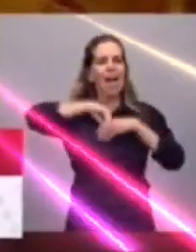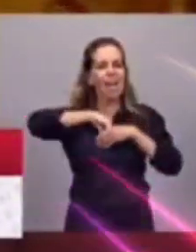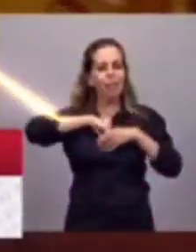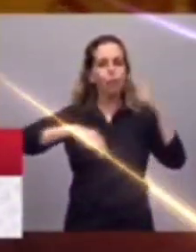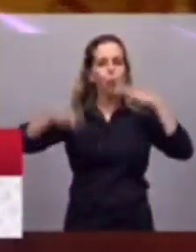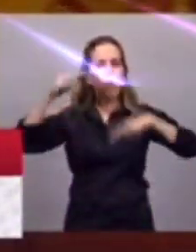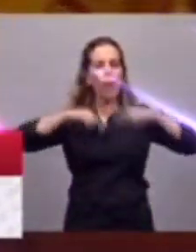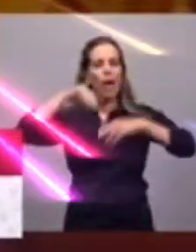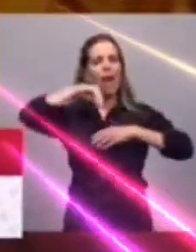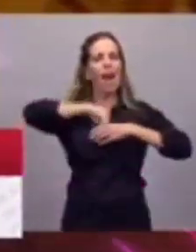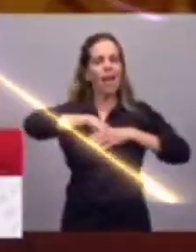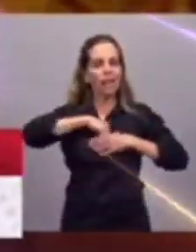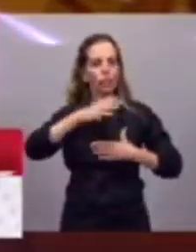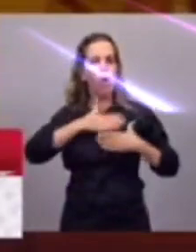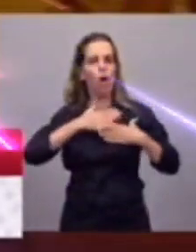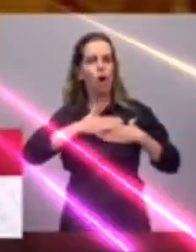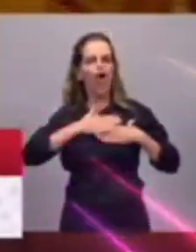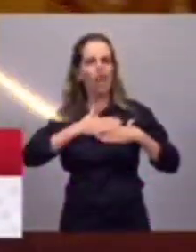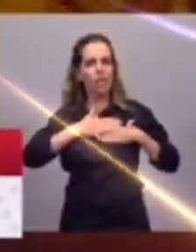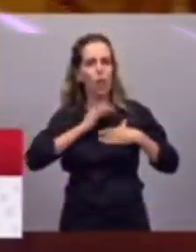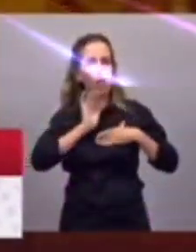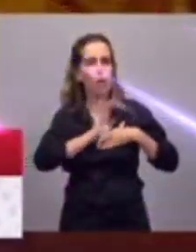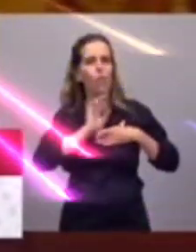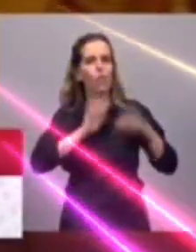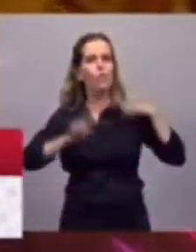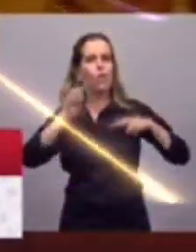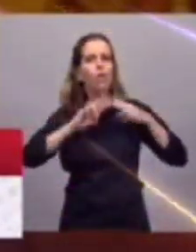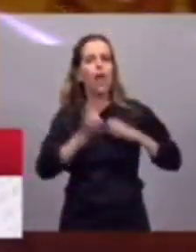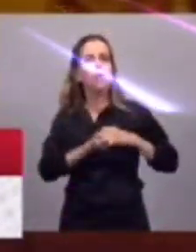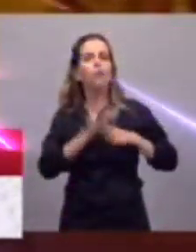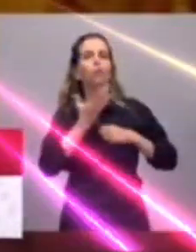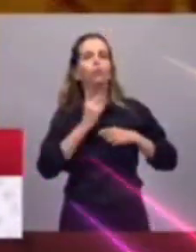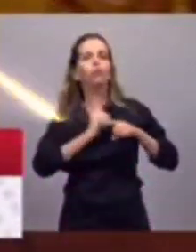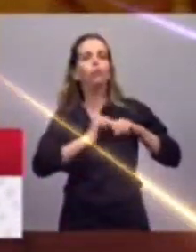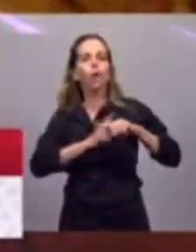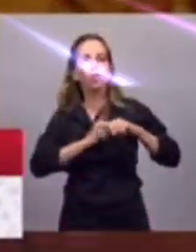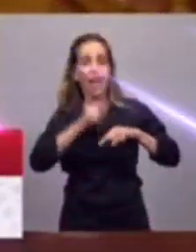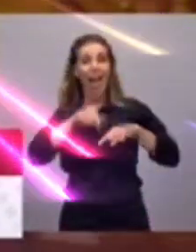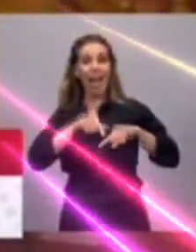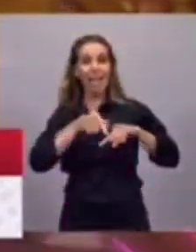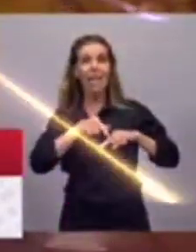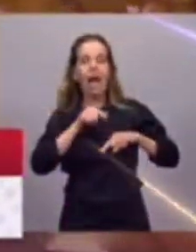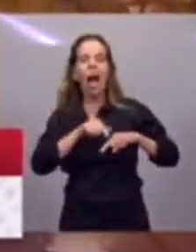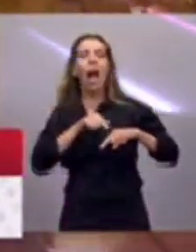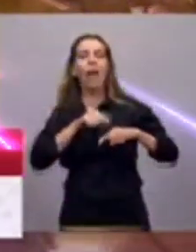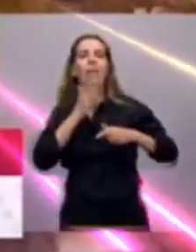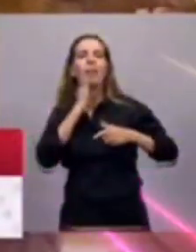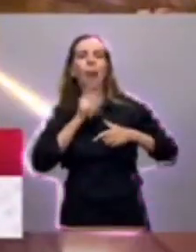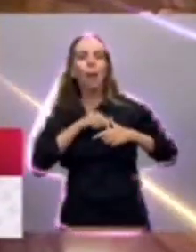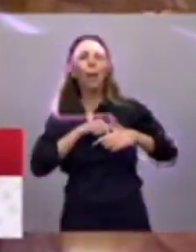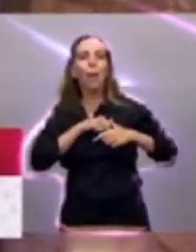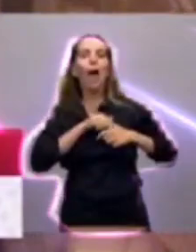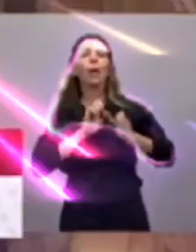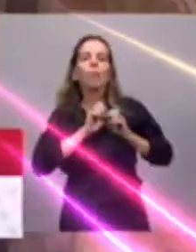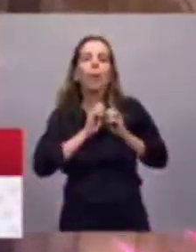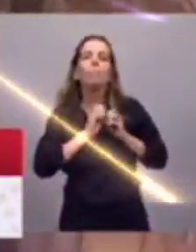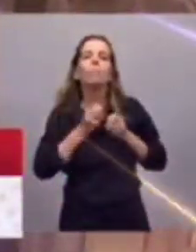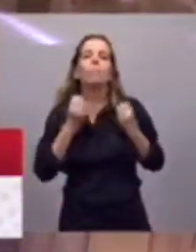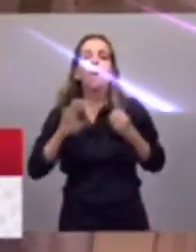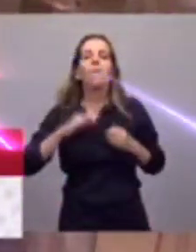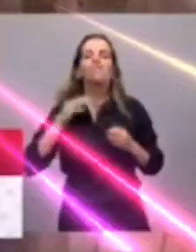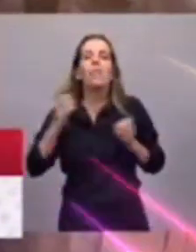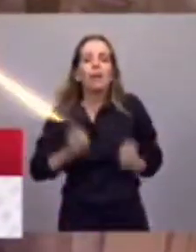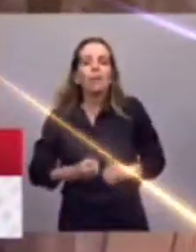buscar cada uno, prender esa llama. Y en esa llama de bondad vamos a iluminar nuestra